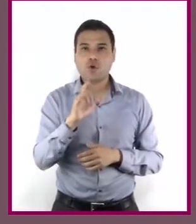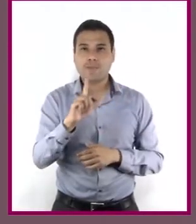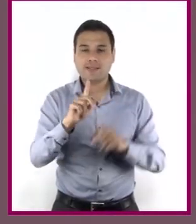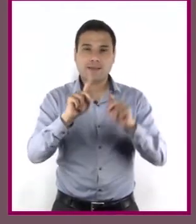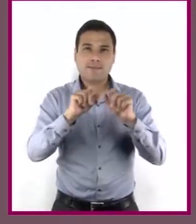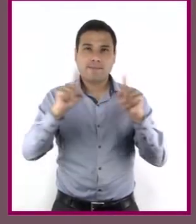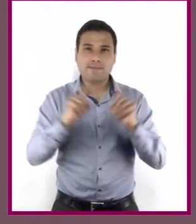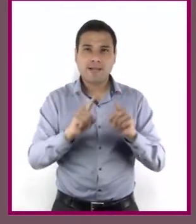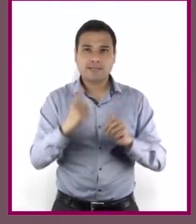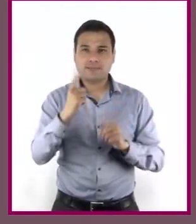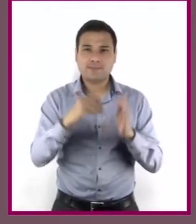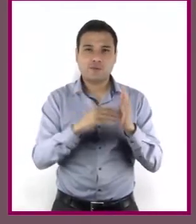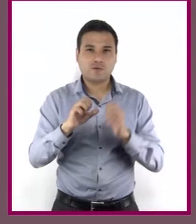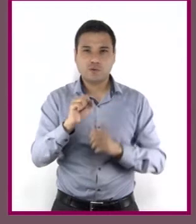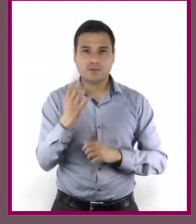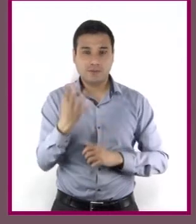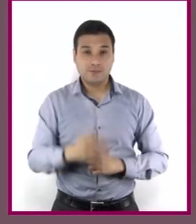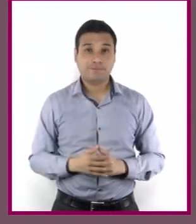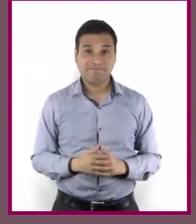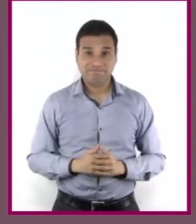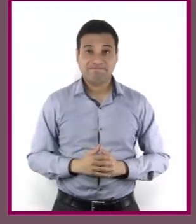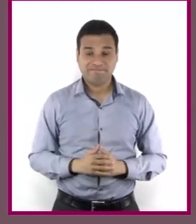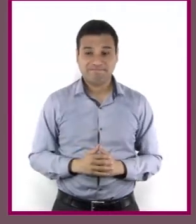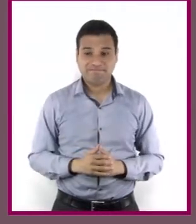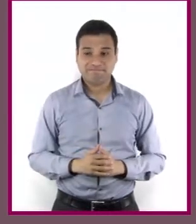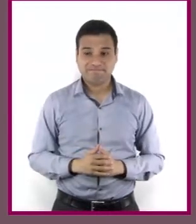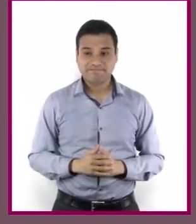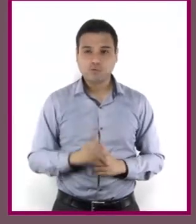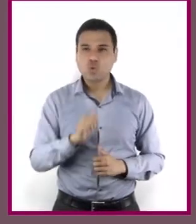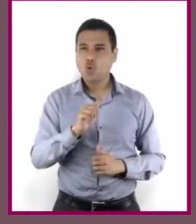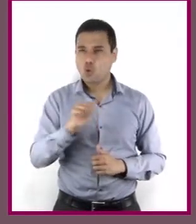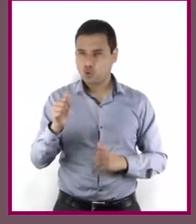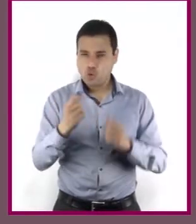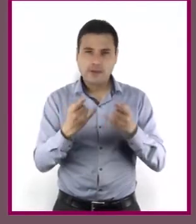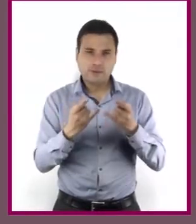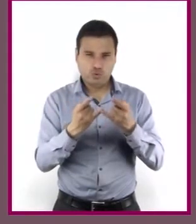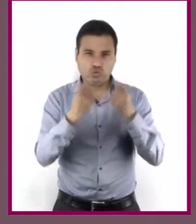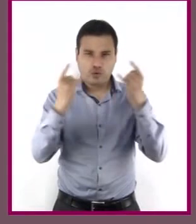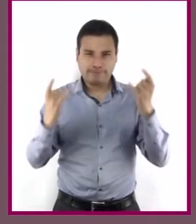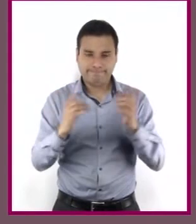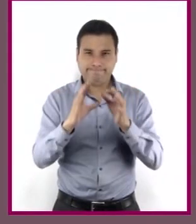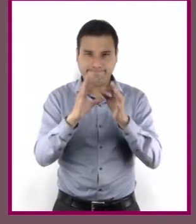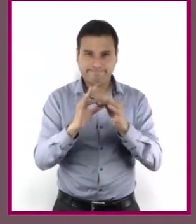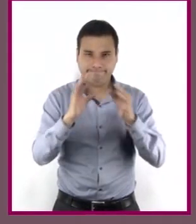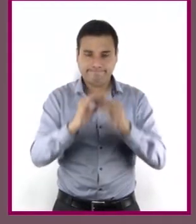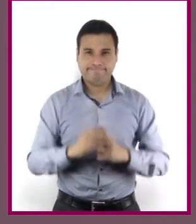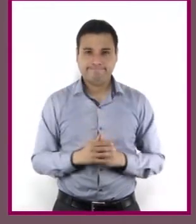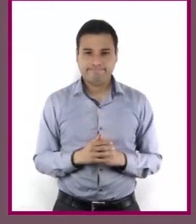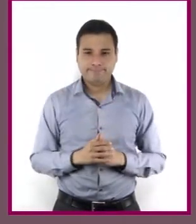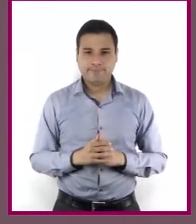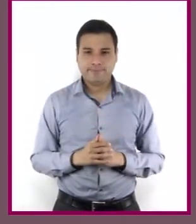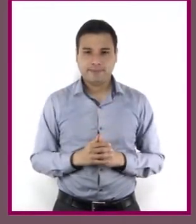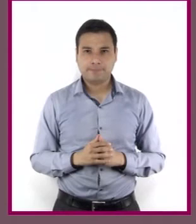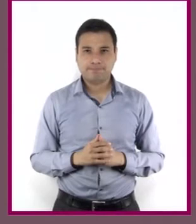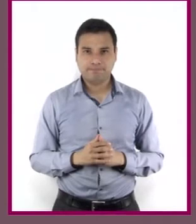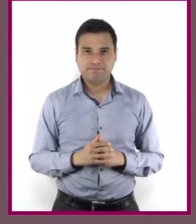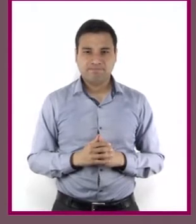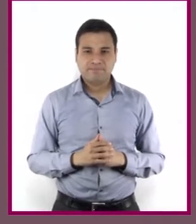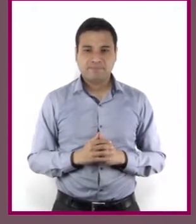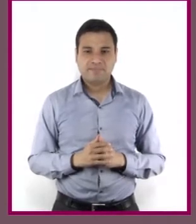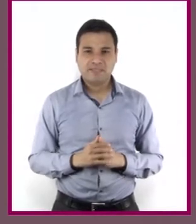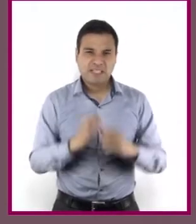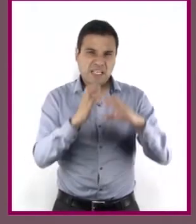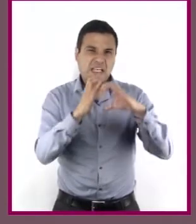en 1964. Otro caso digno de mencionar sucedió en el transporte público cuando